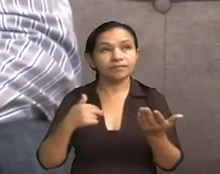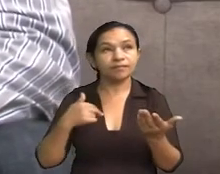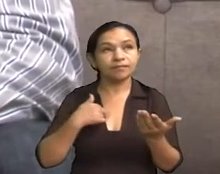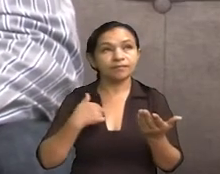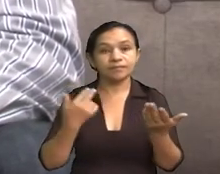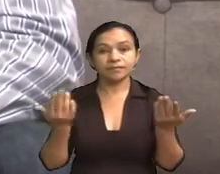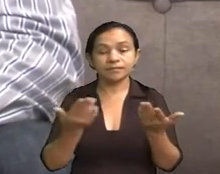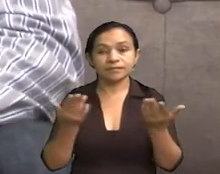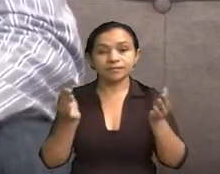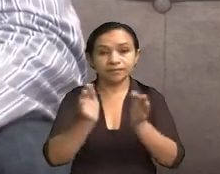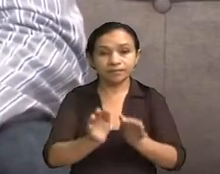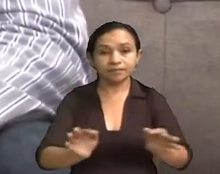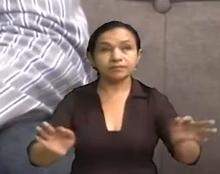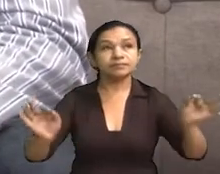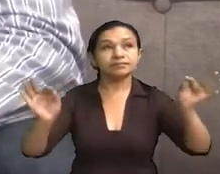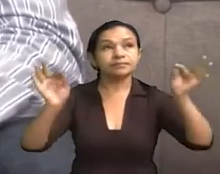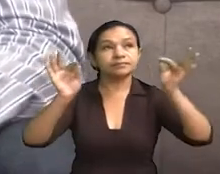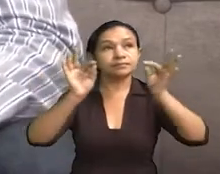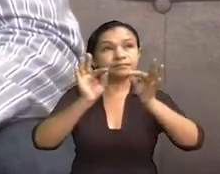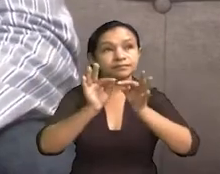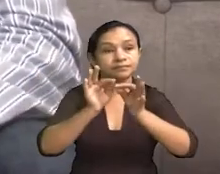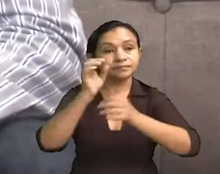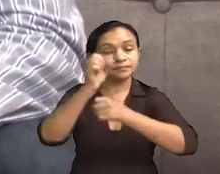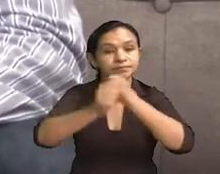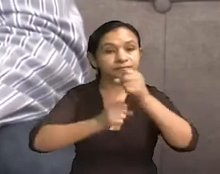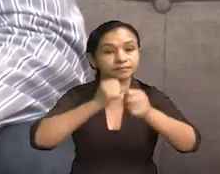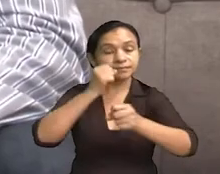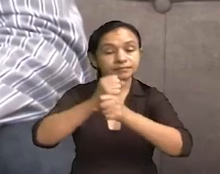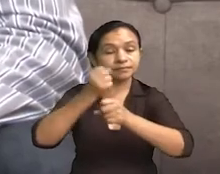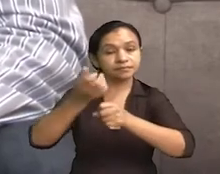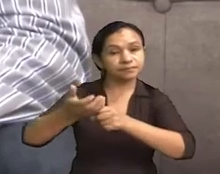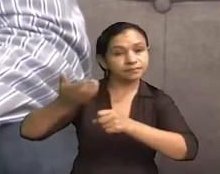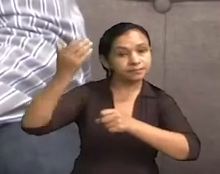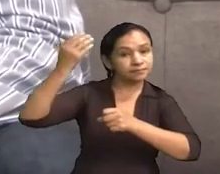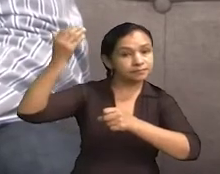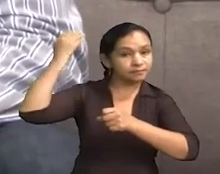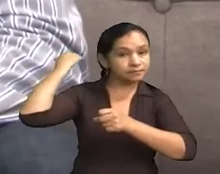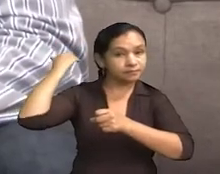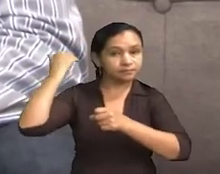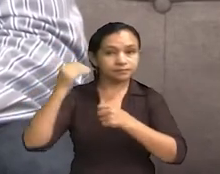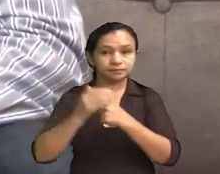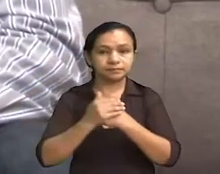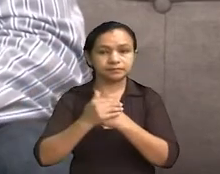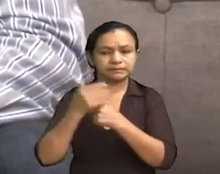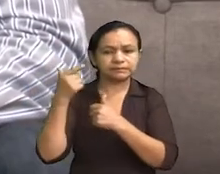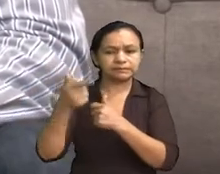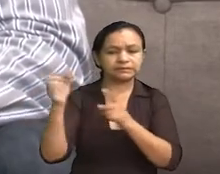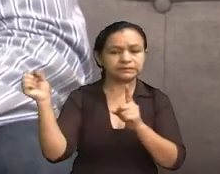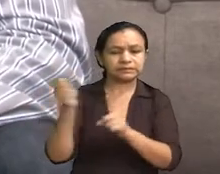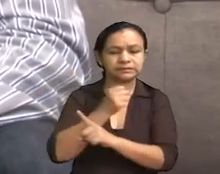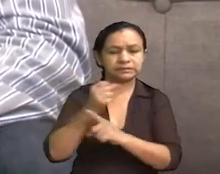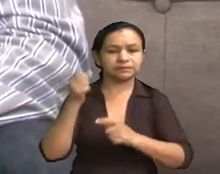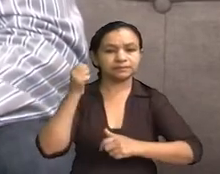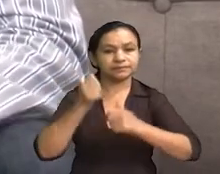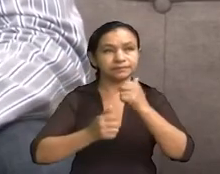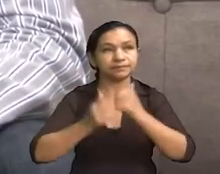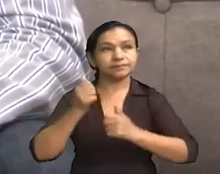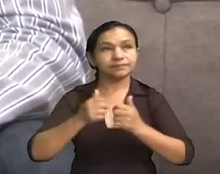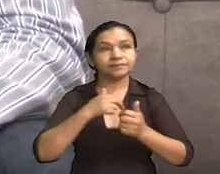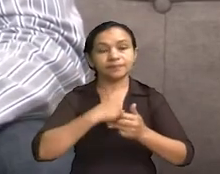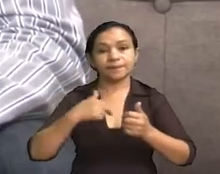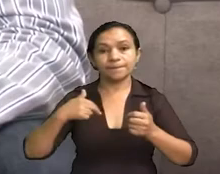muy relevante que ocurrió hace año y medio, que fue el intento fallido de golpe de Estado